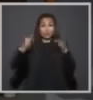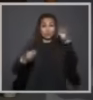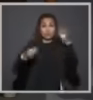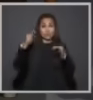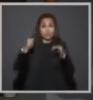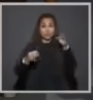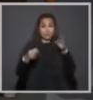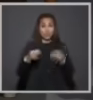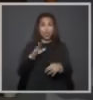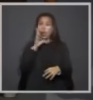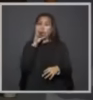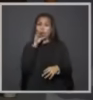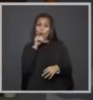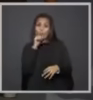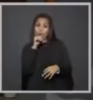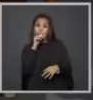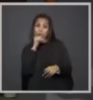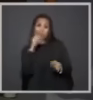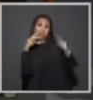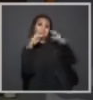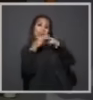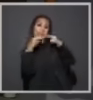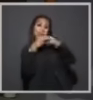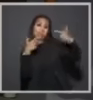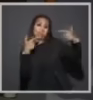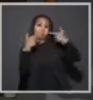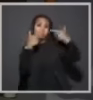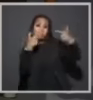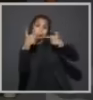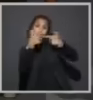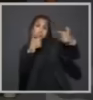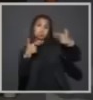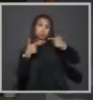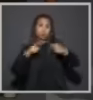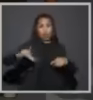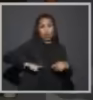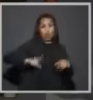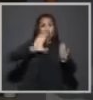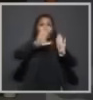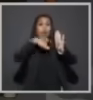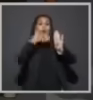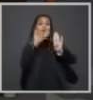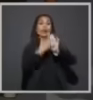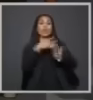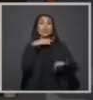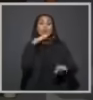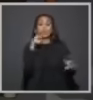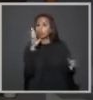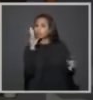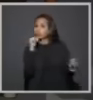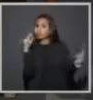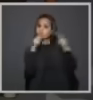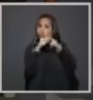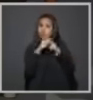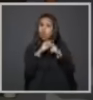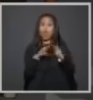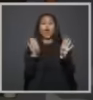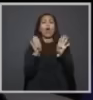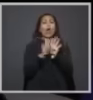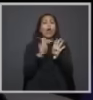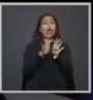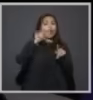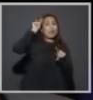apagar el fuego con el fuego, no se puede enfrentar la violencia con la violencia. El mal hay que enfrentarlo haciendo el